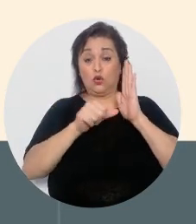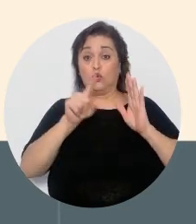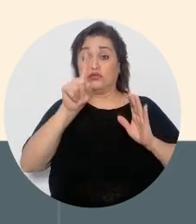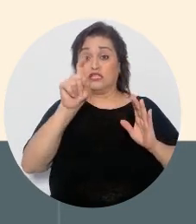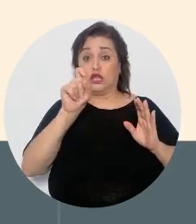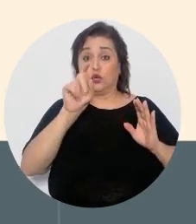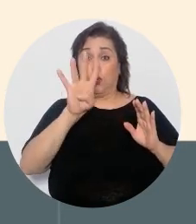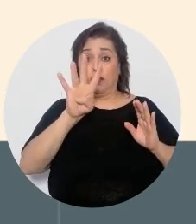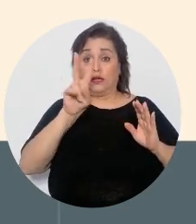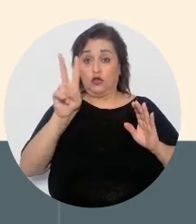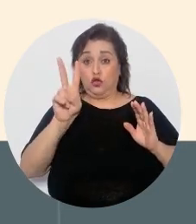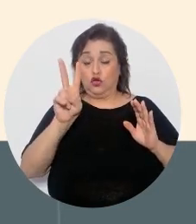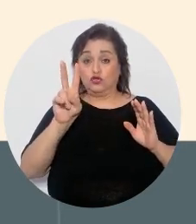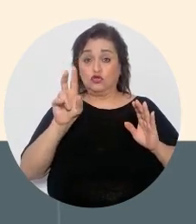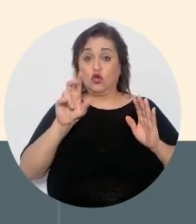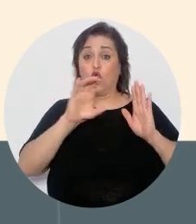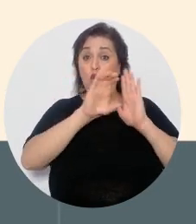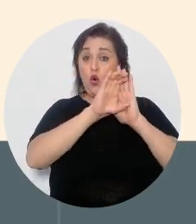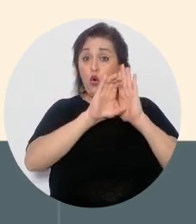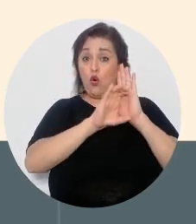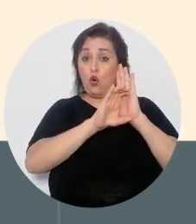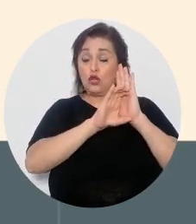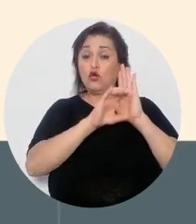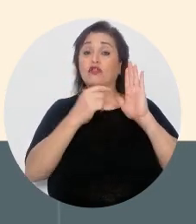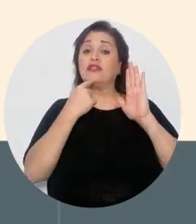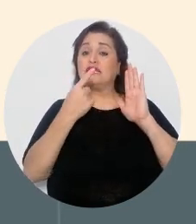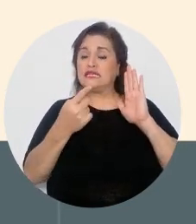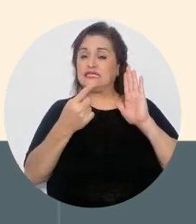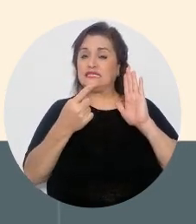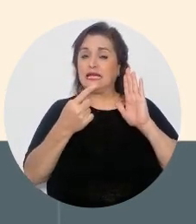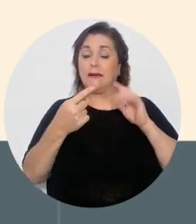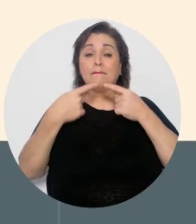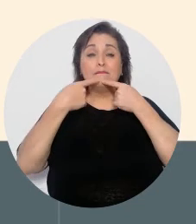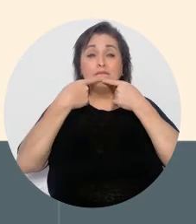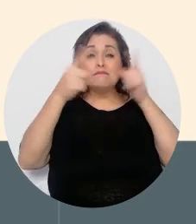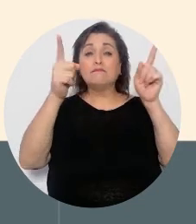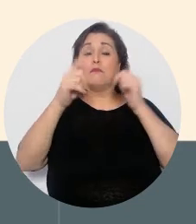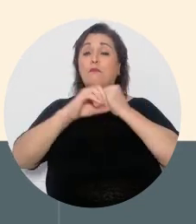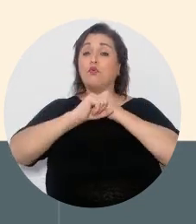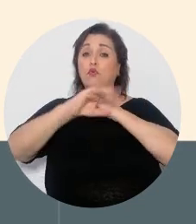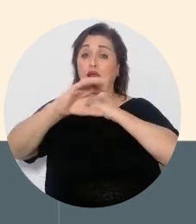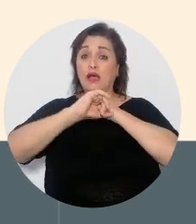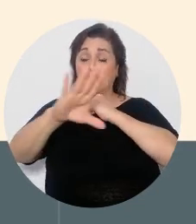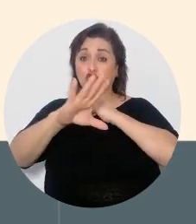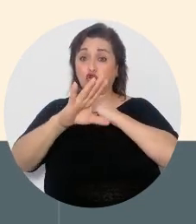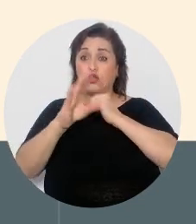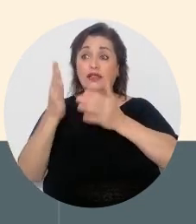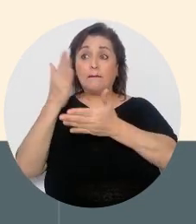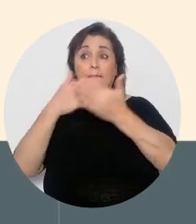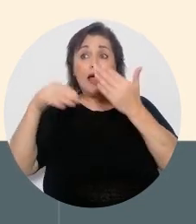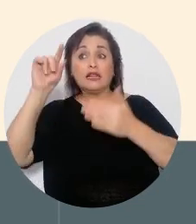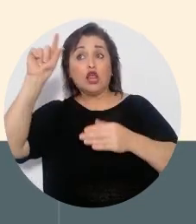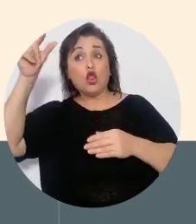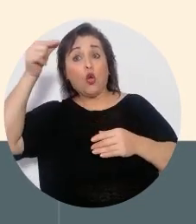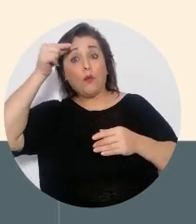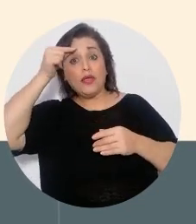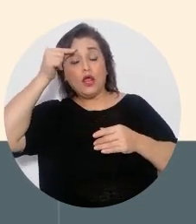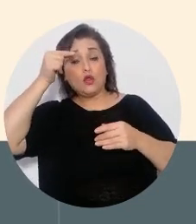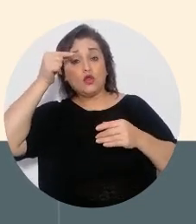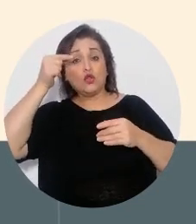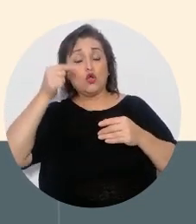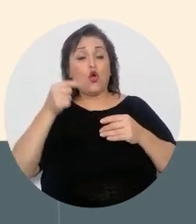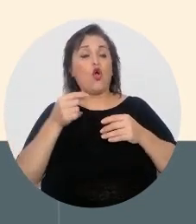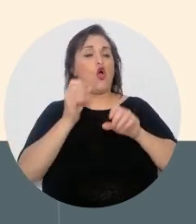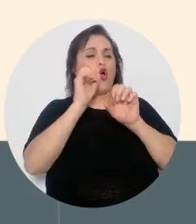artículo 142 del Código Electoral, se prohíbe la difusión de pauta publicitaria por parte del